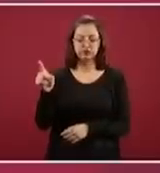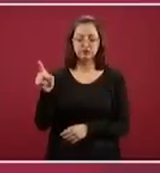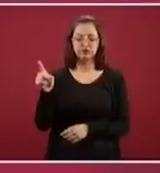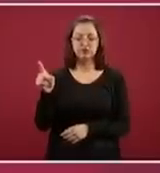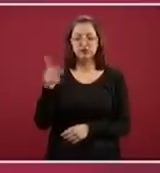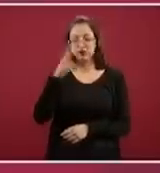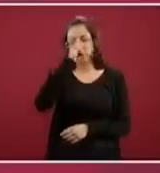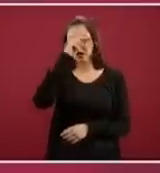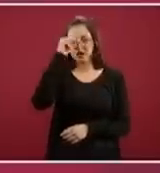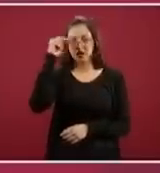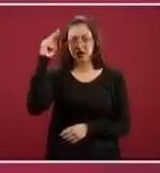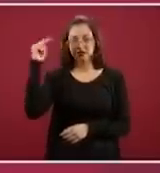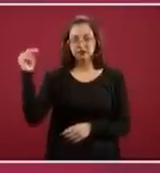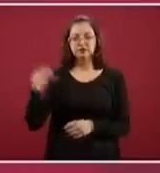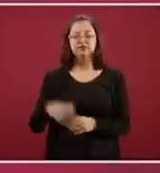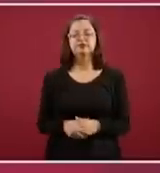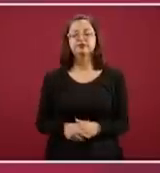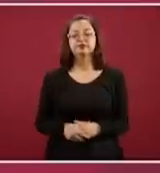Nayarit,